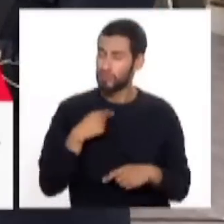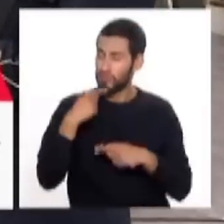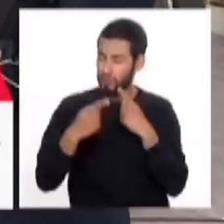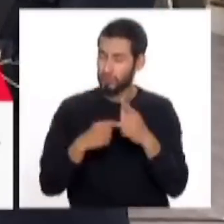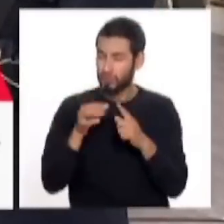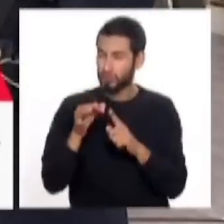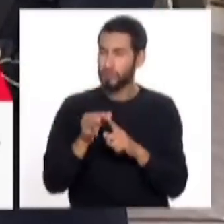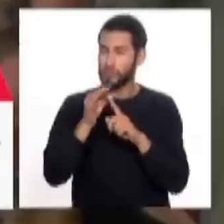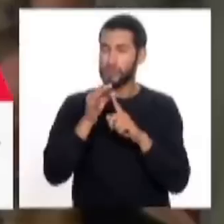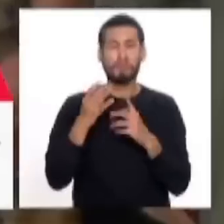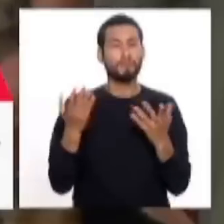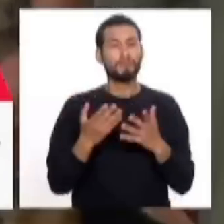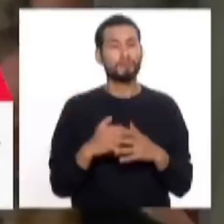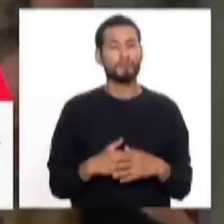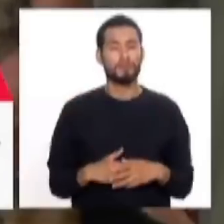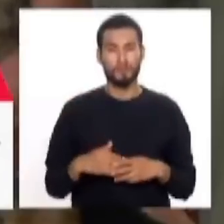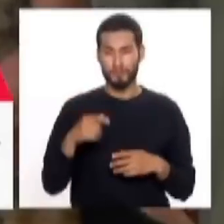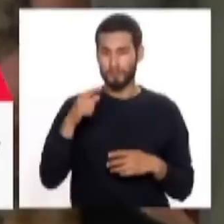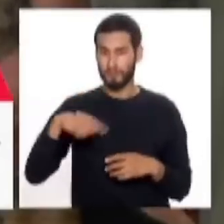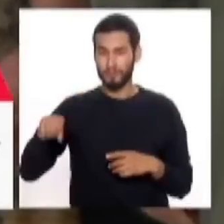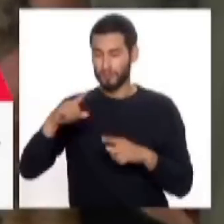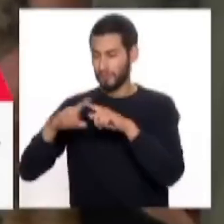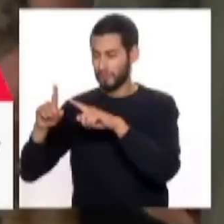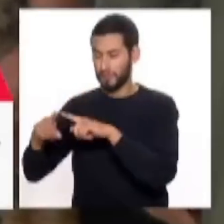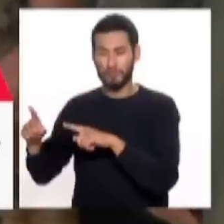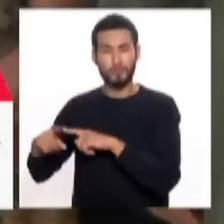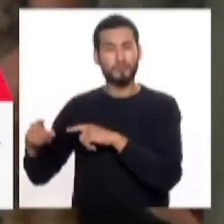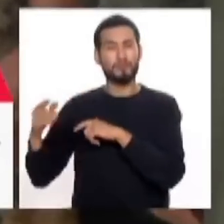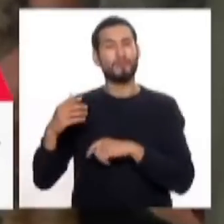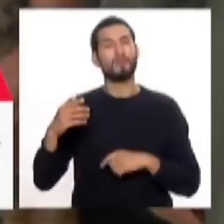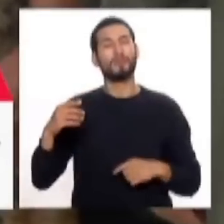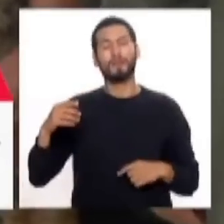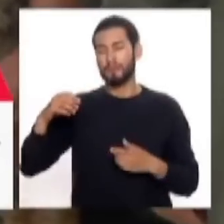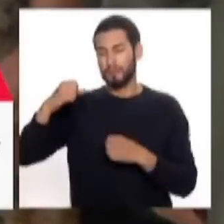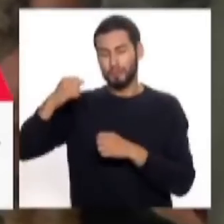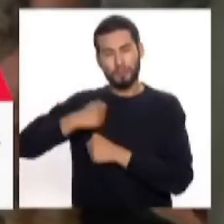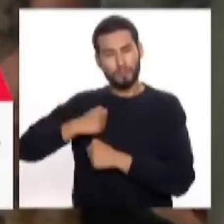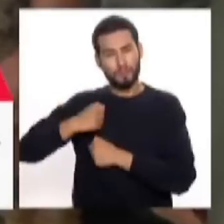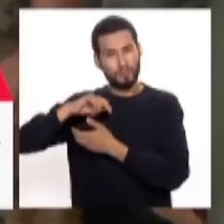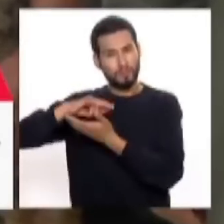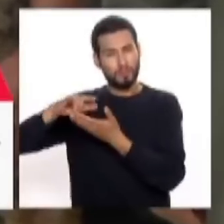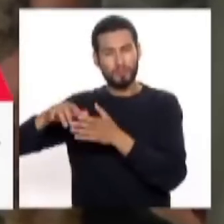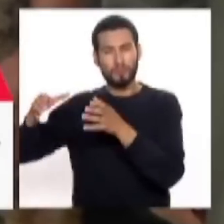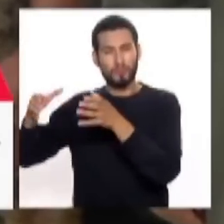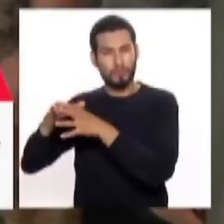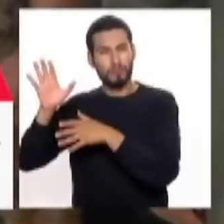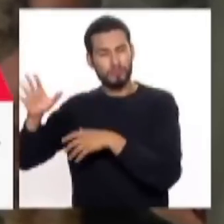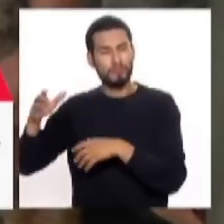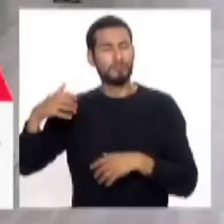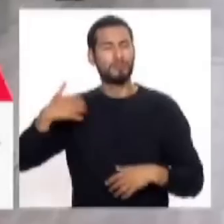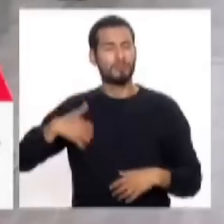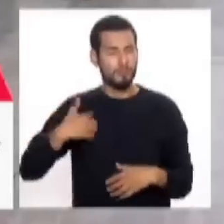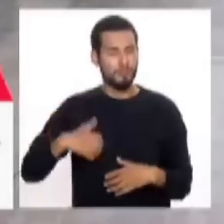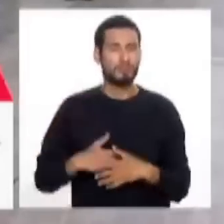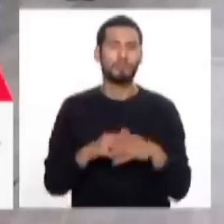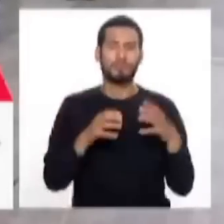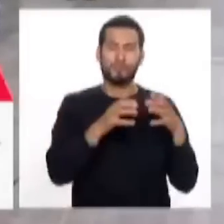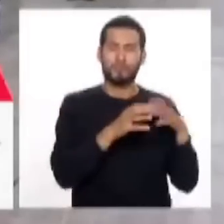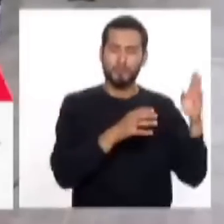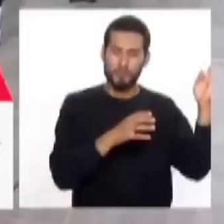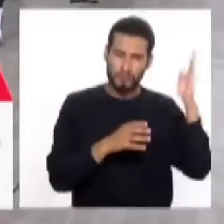sentido la presencia de las delegaciones de las Fuerzas Aéreas de Argentina,